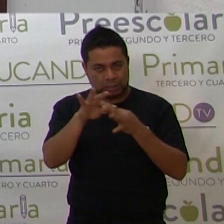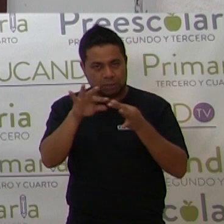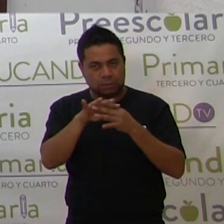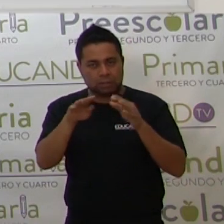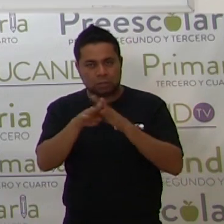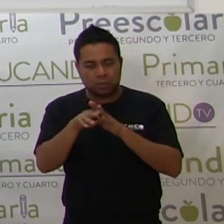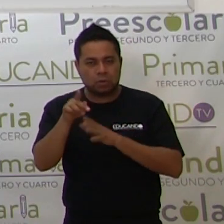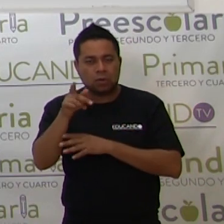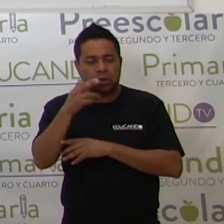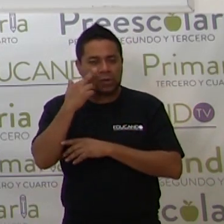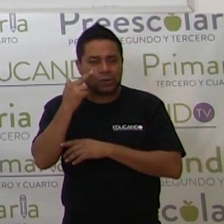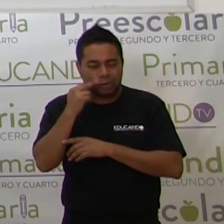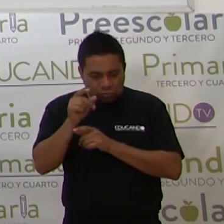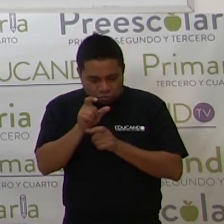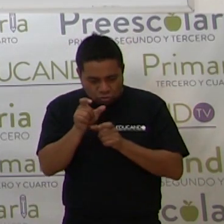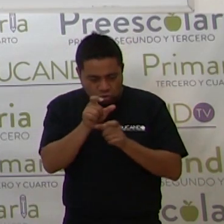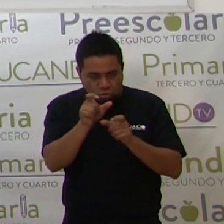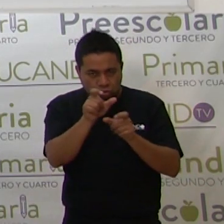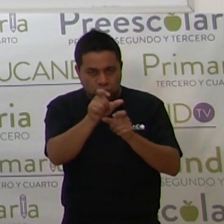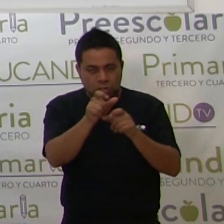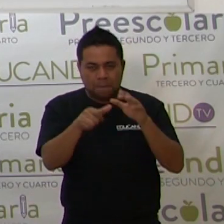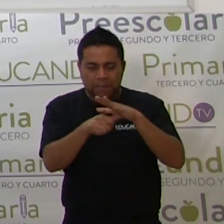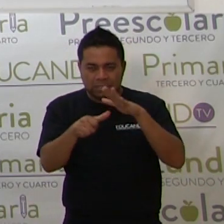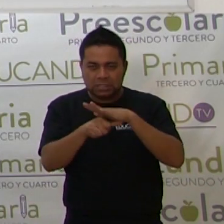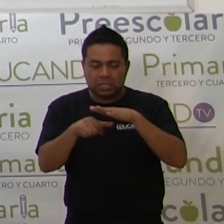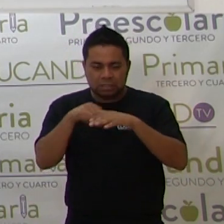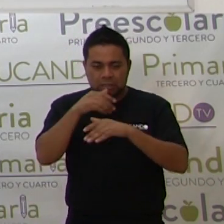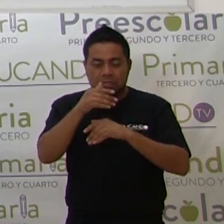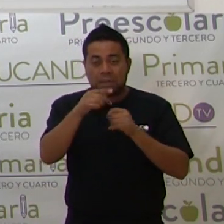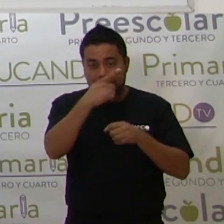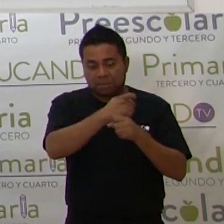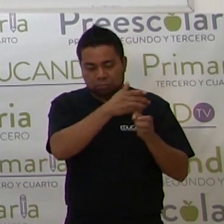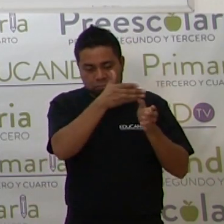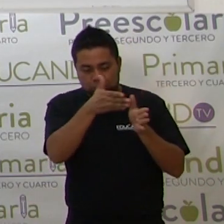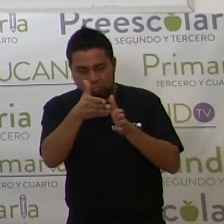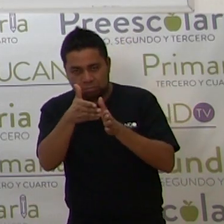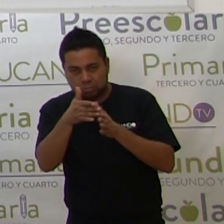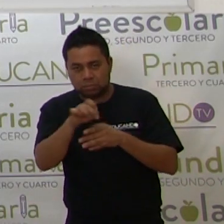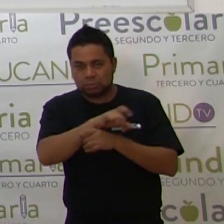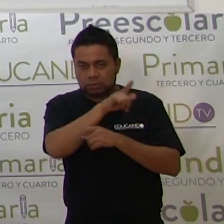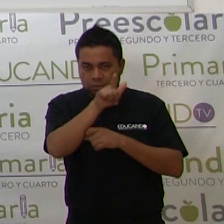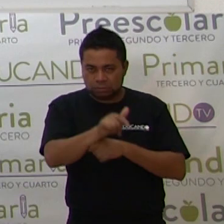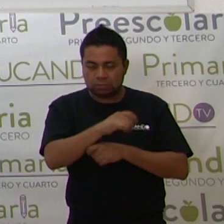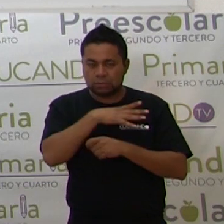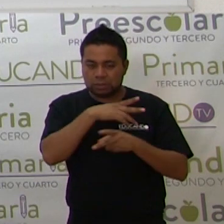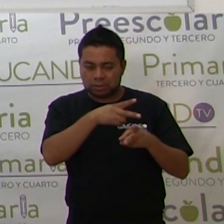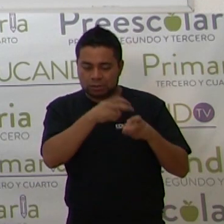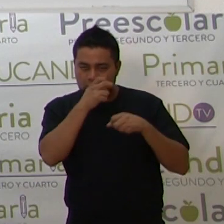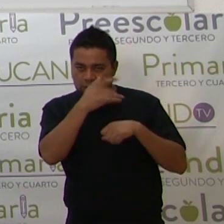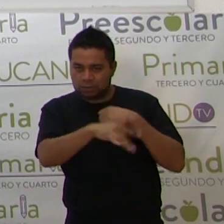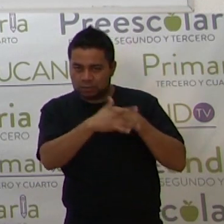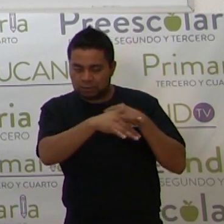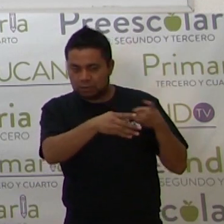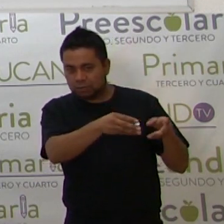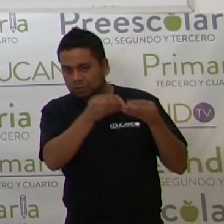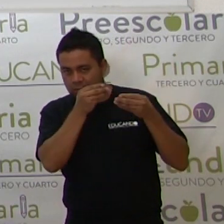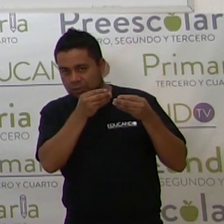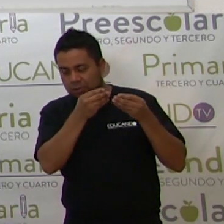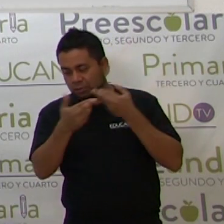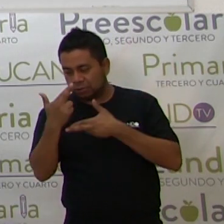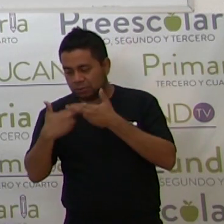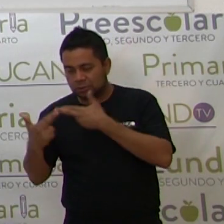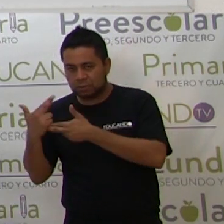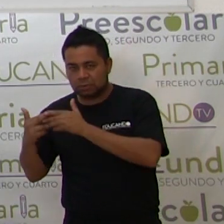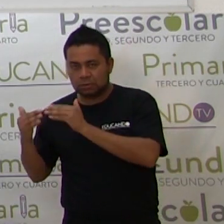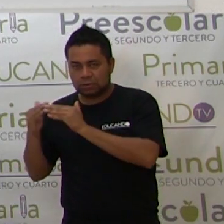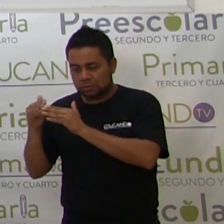la mesa como primer hecho cronológico. Después de agarrar o robar el queso de la mesa, regresan